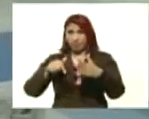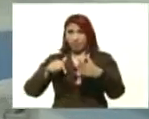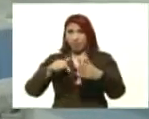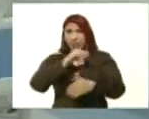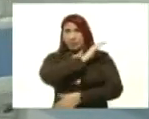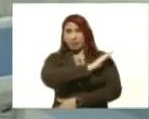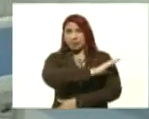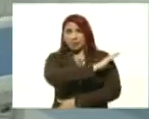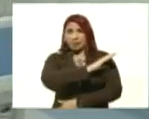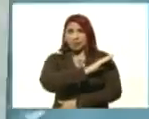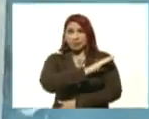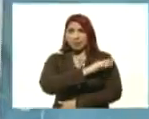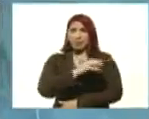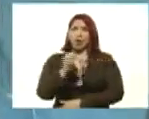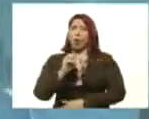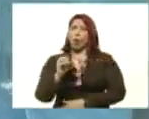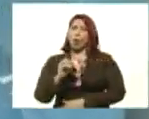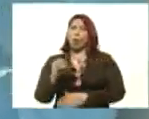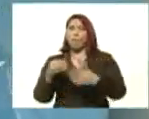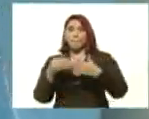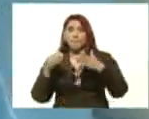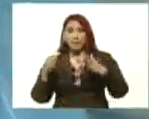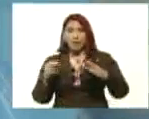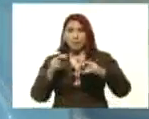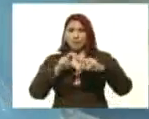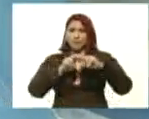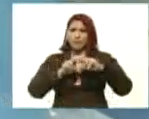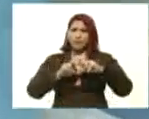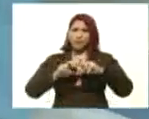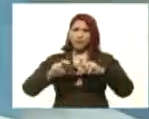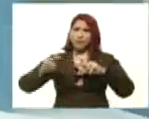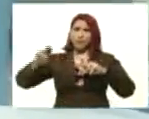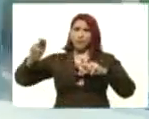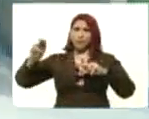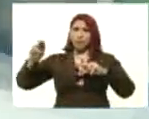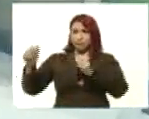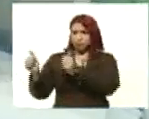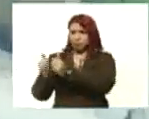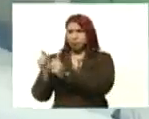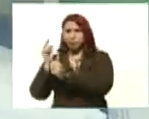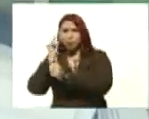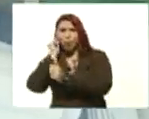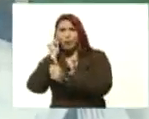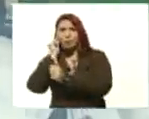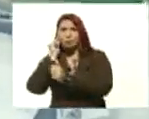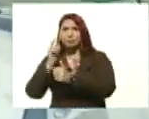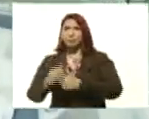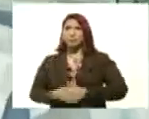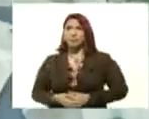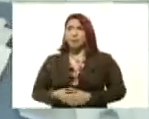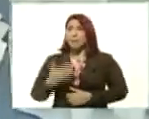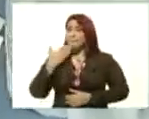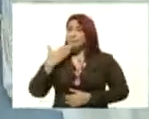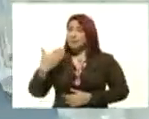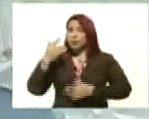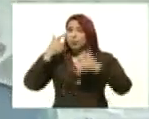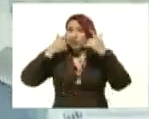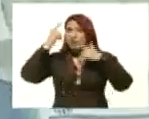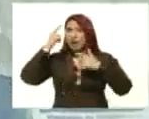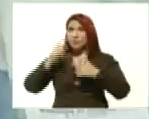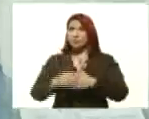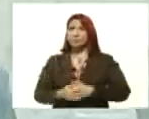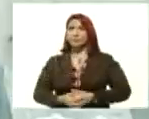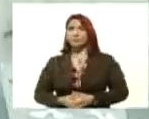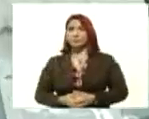ese metrocable, la comunidad, esta mujer que está aquí al lado mío, le pidió al comandante Chávez